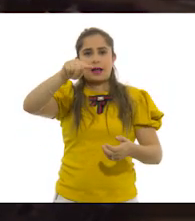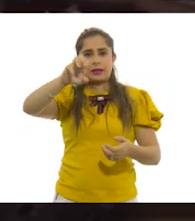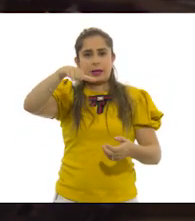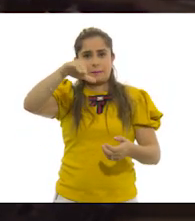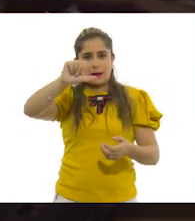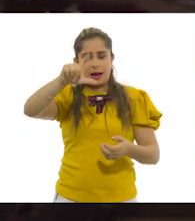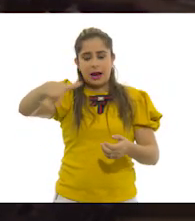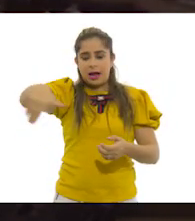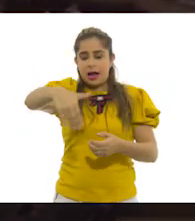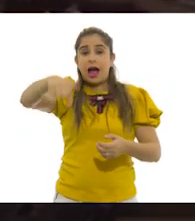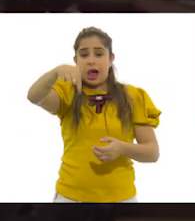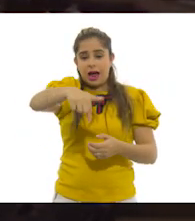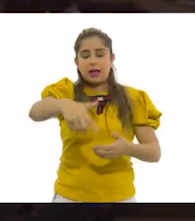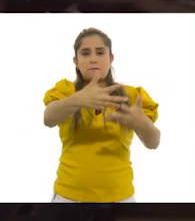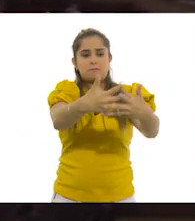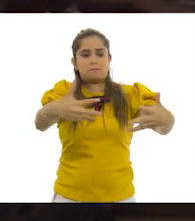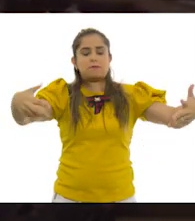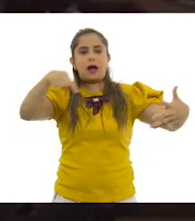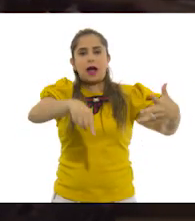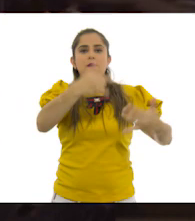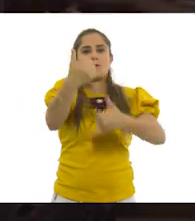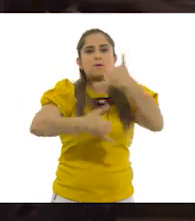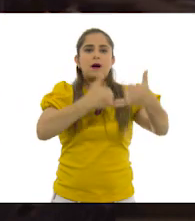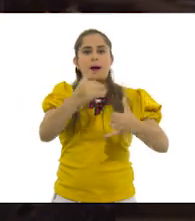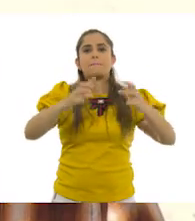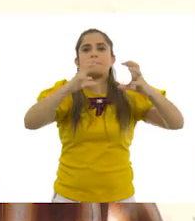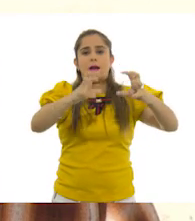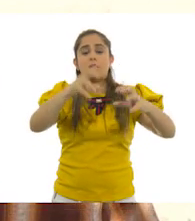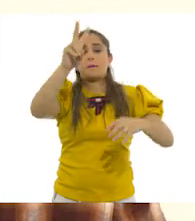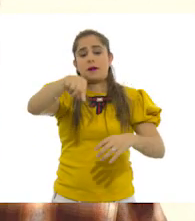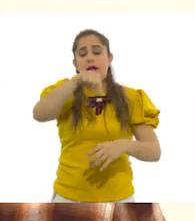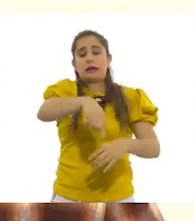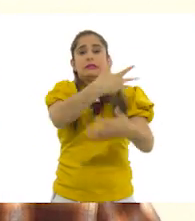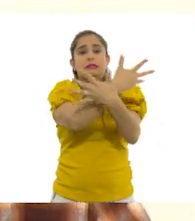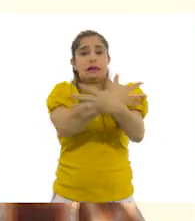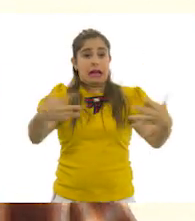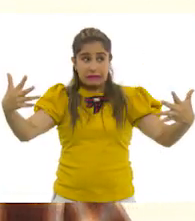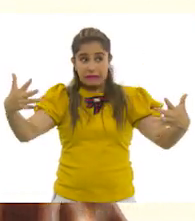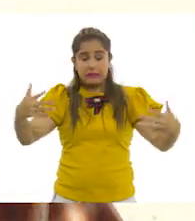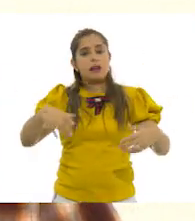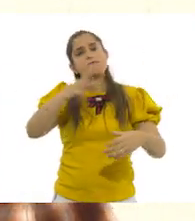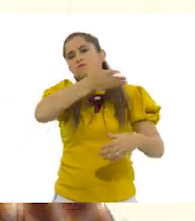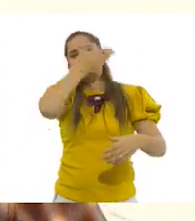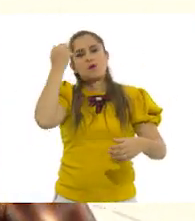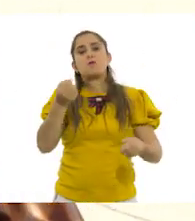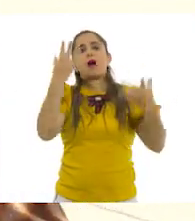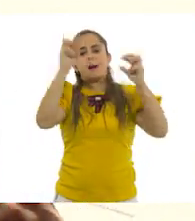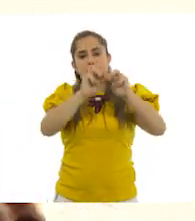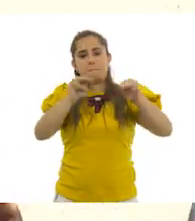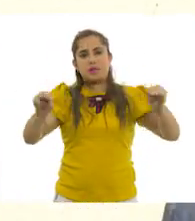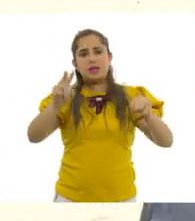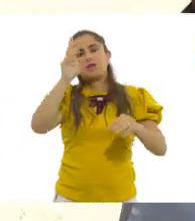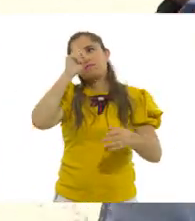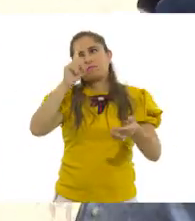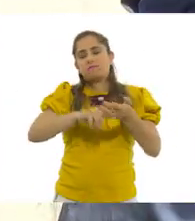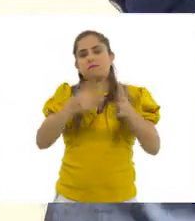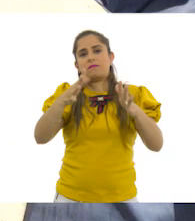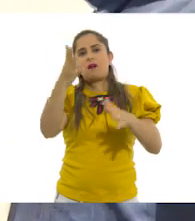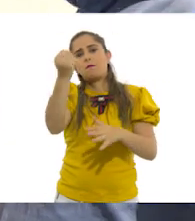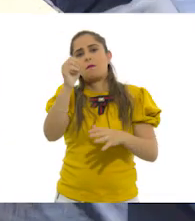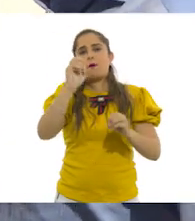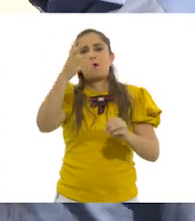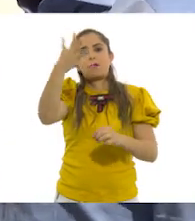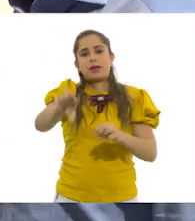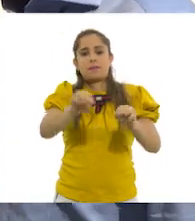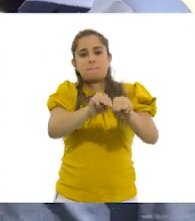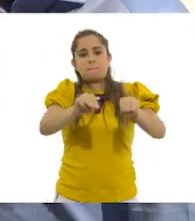Esa sería, ahí estaría la cancha. Está la cancha. Que también sería enorme en dimensión. No sabemos las dimensiones, pero debe andar alrededor de los 9 o 10